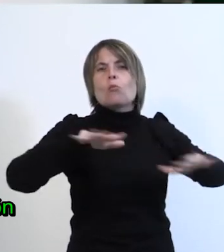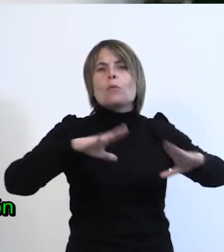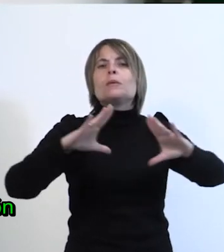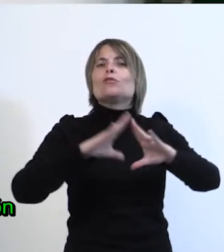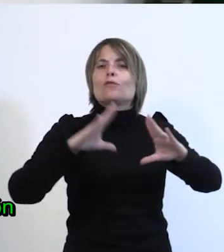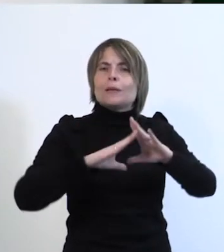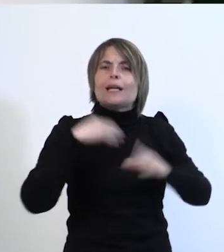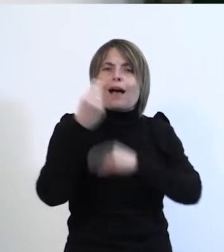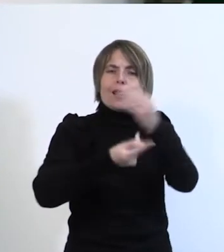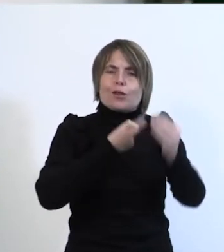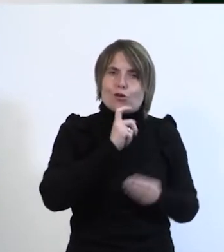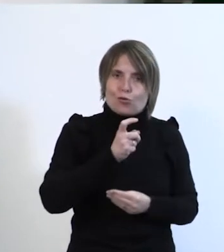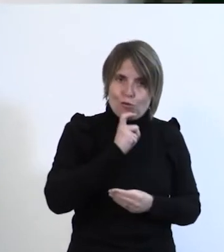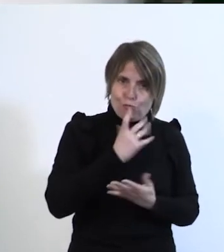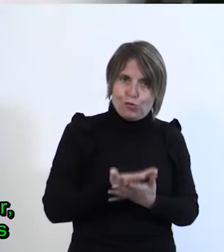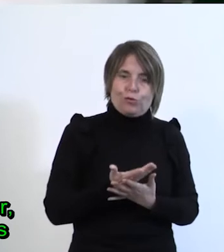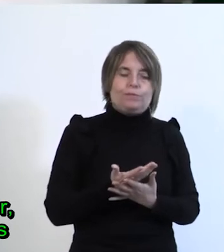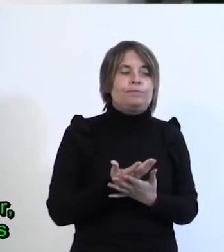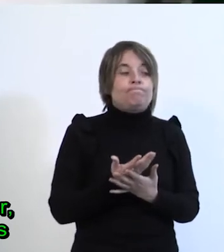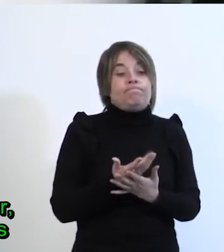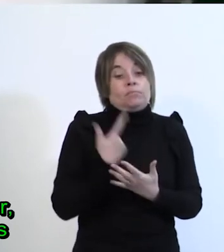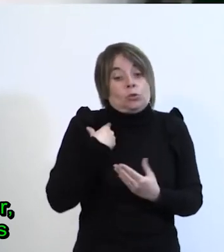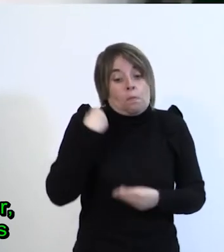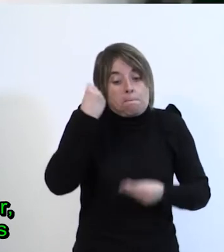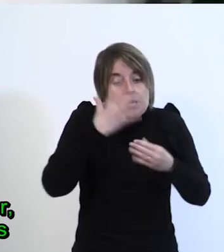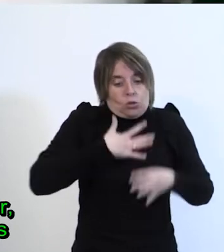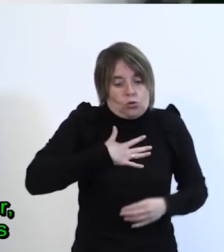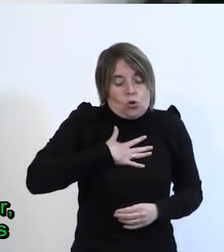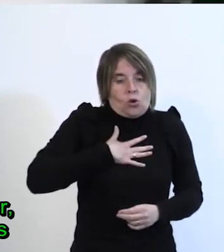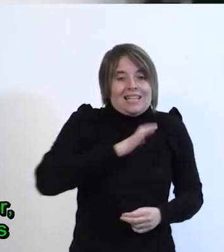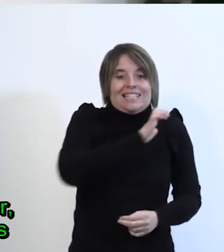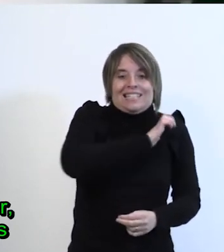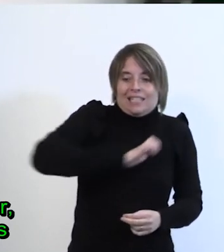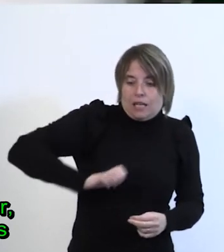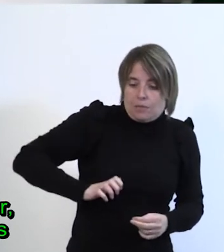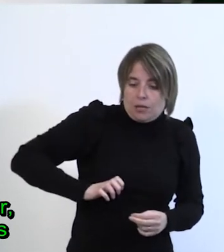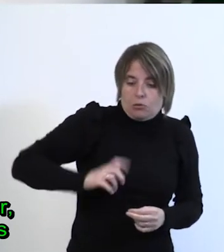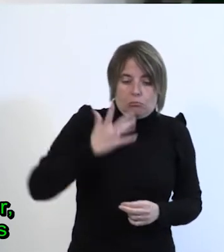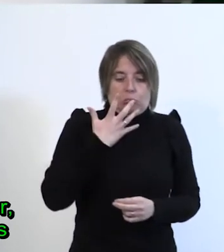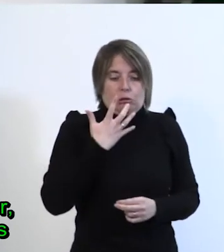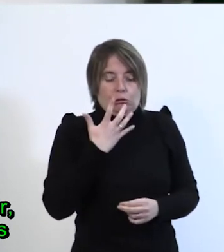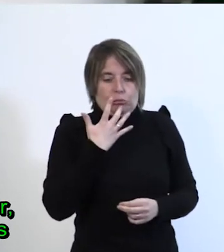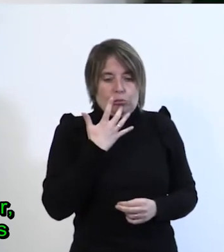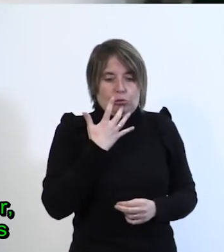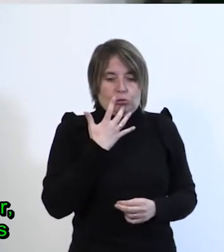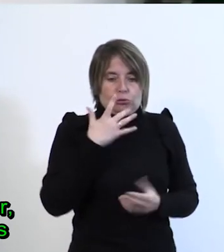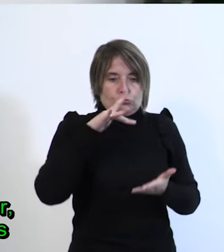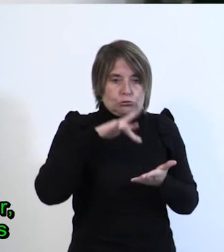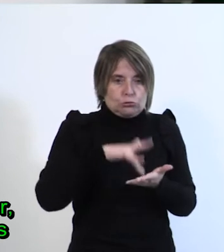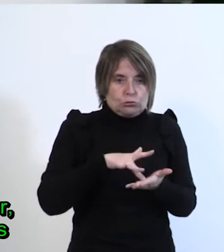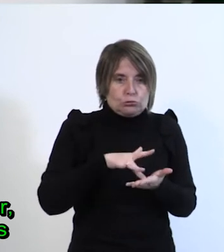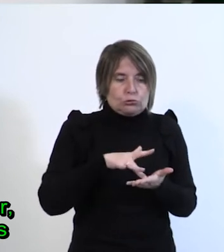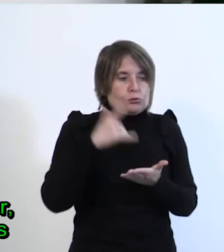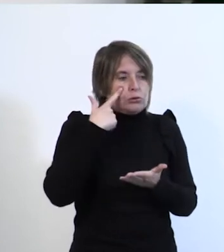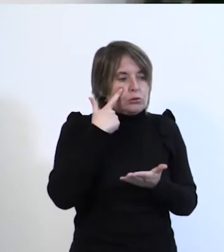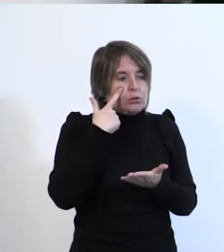movimientos feministas. Eso queremos abordarlo. Ahora, yo creo que en El Salvador ni las posturas que